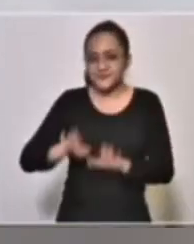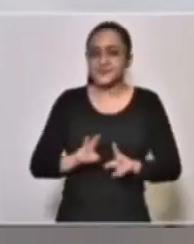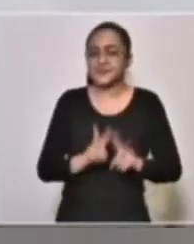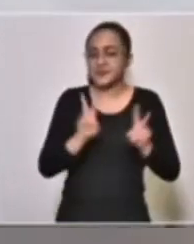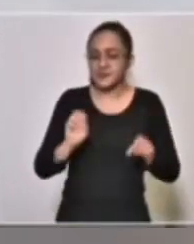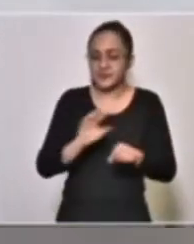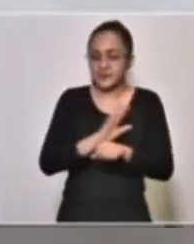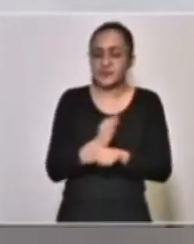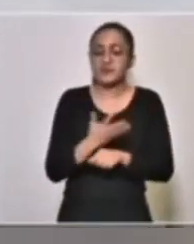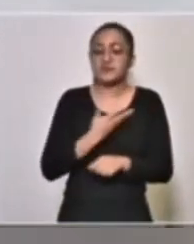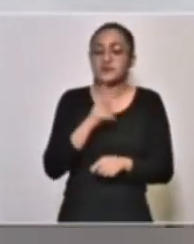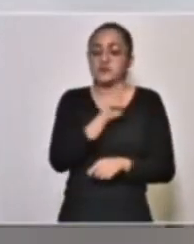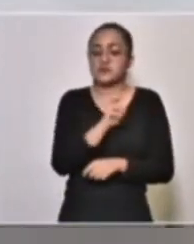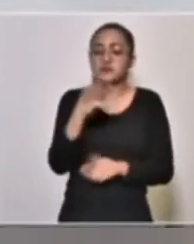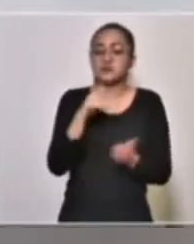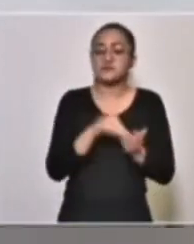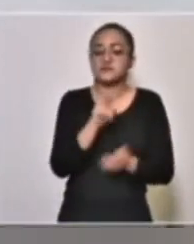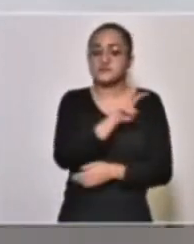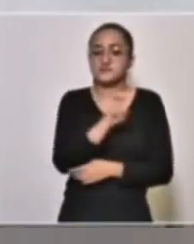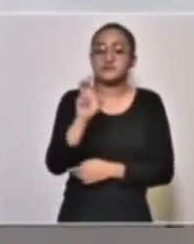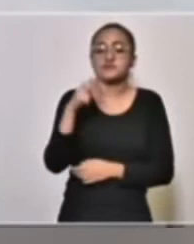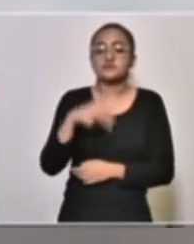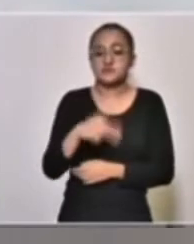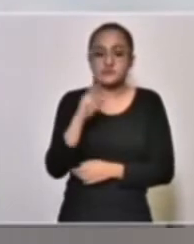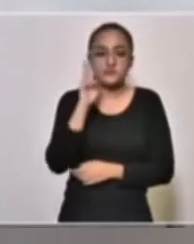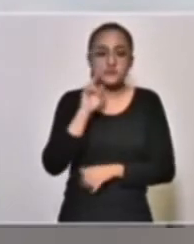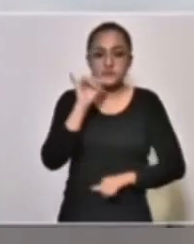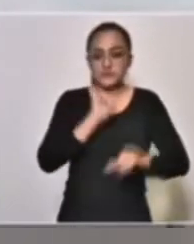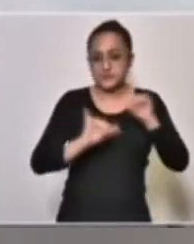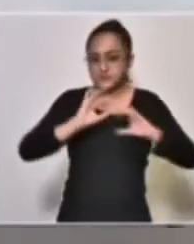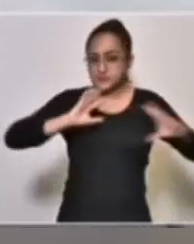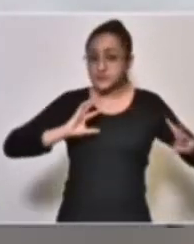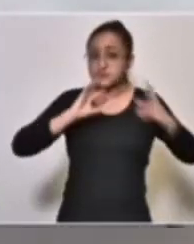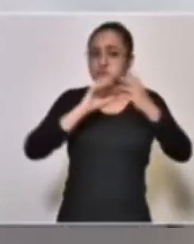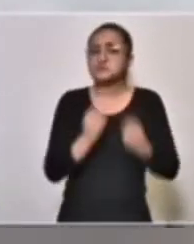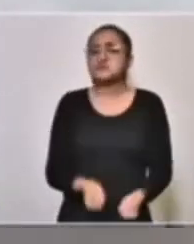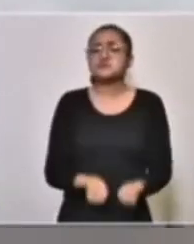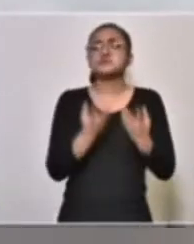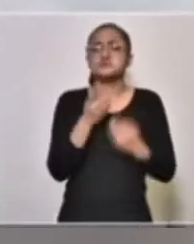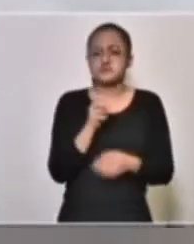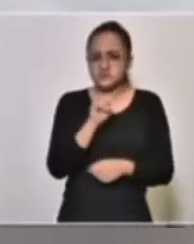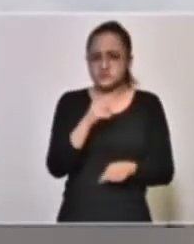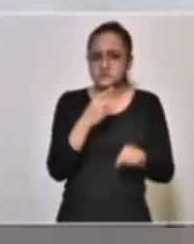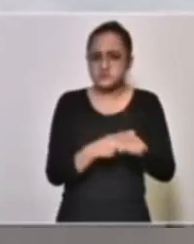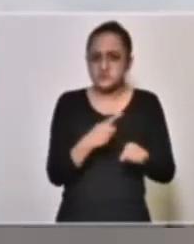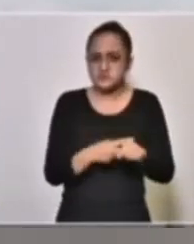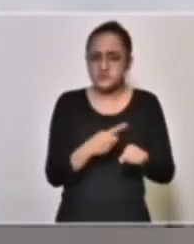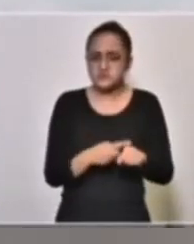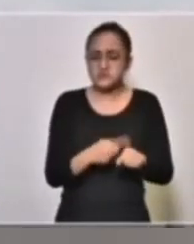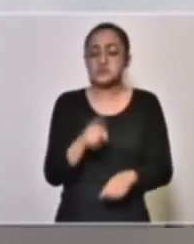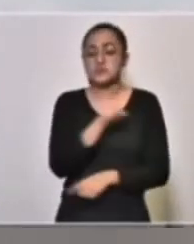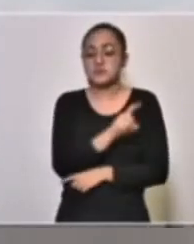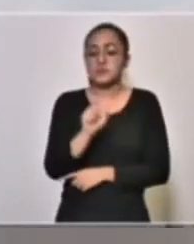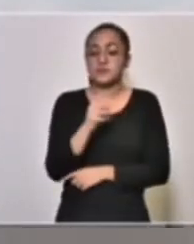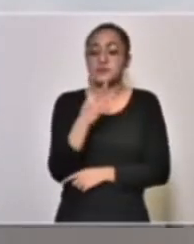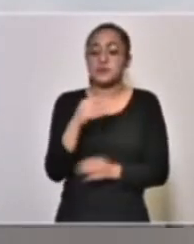Tenemos hasta el momento 210.213 muestras procesadas, con un acumulado de casos positivos de